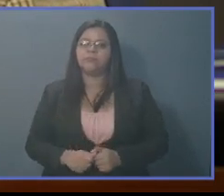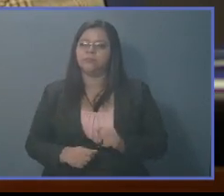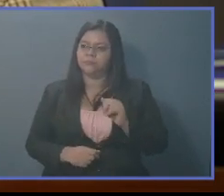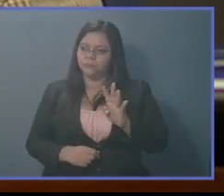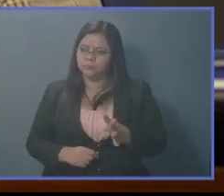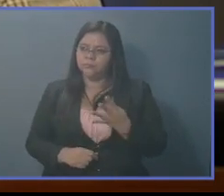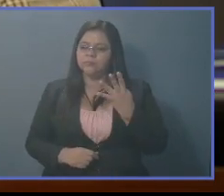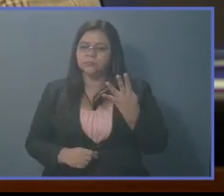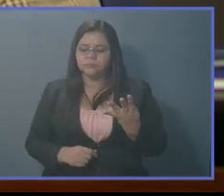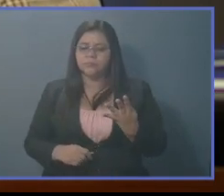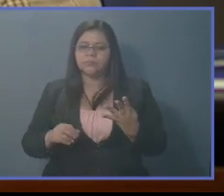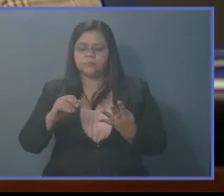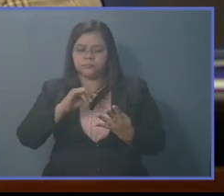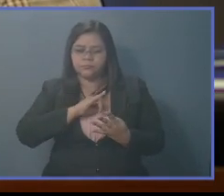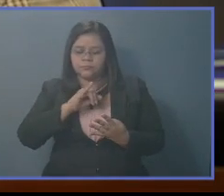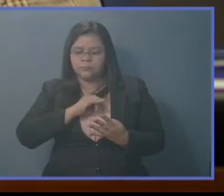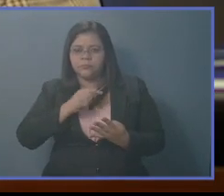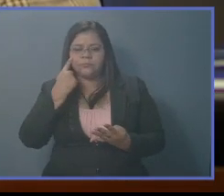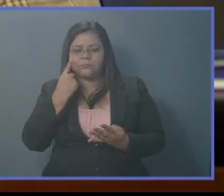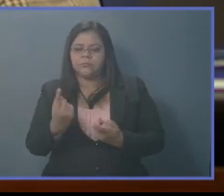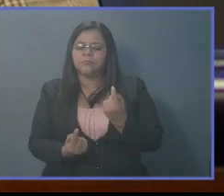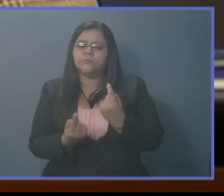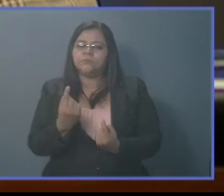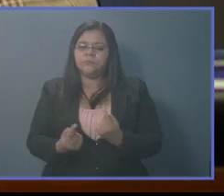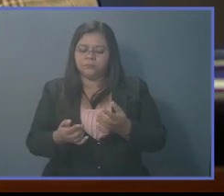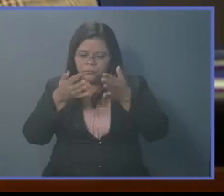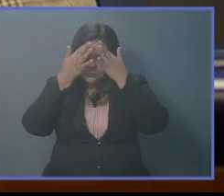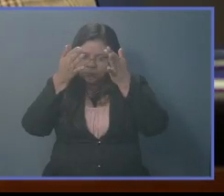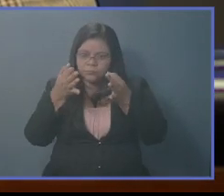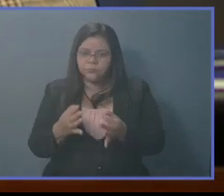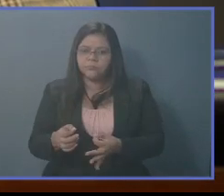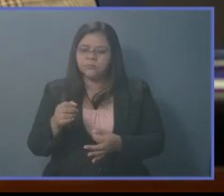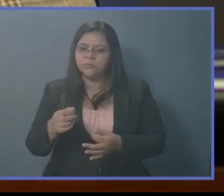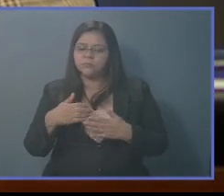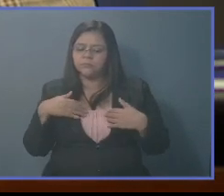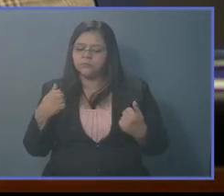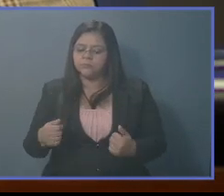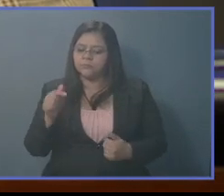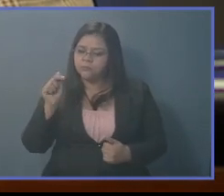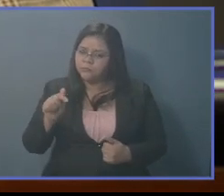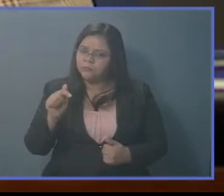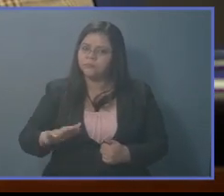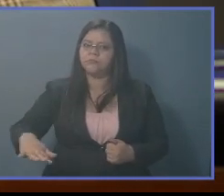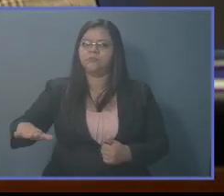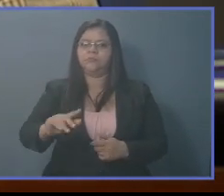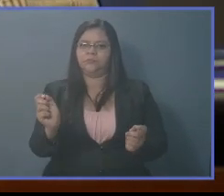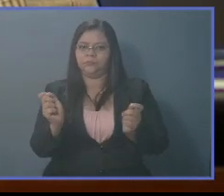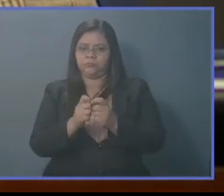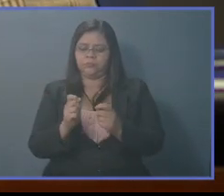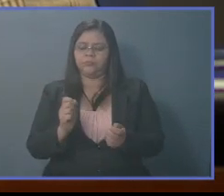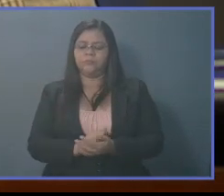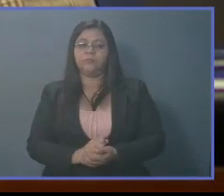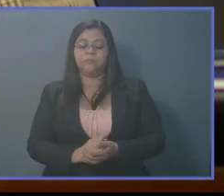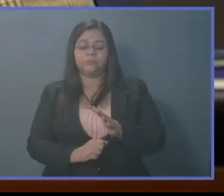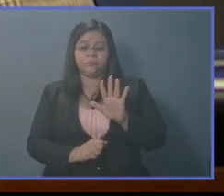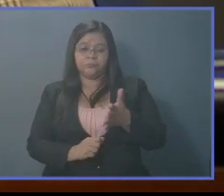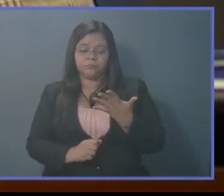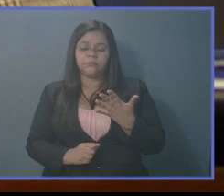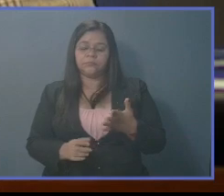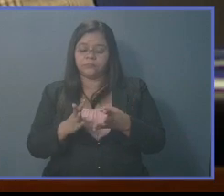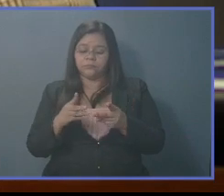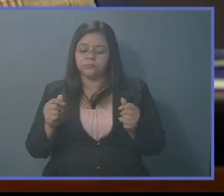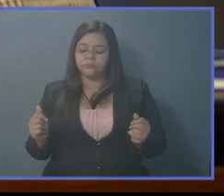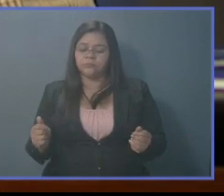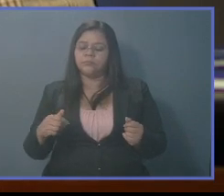4. La identificación de las medidas sanitarias que se adopten en dicho territorio y la justificación de dichas medidas. 5. La resolución que